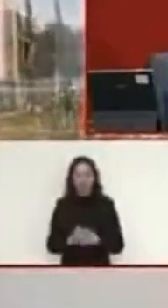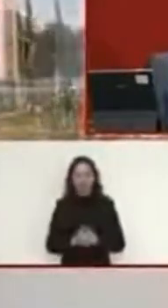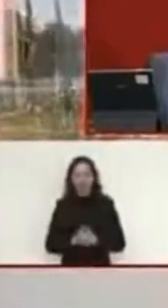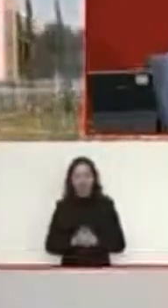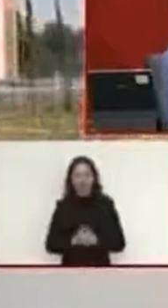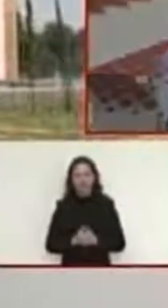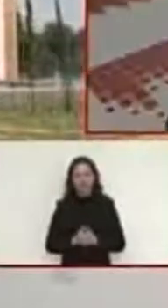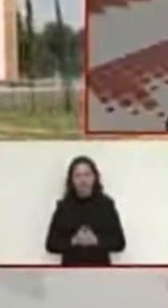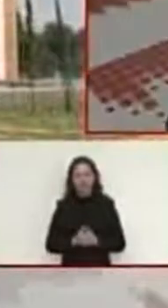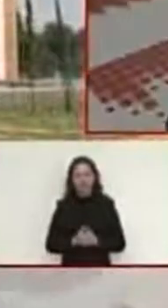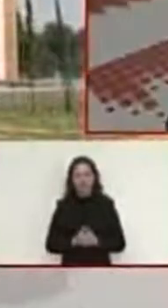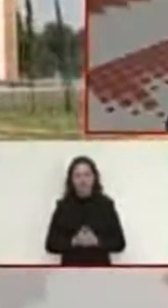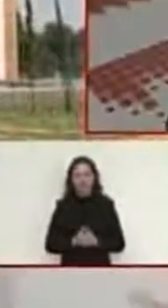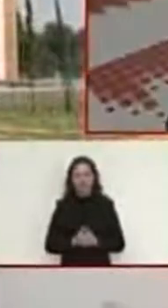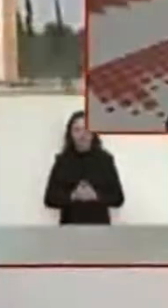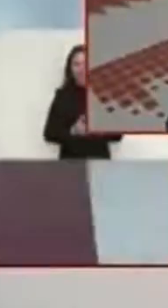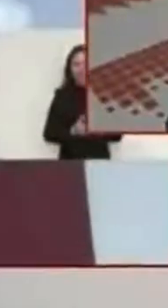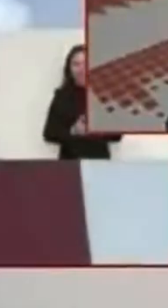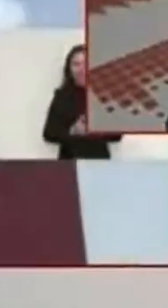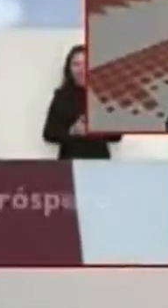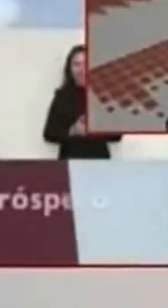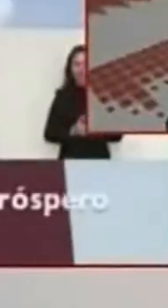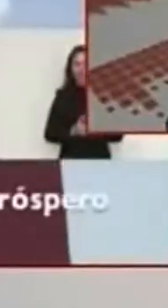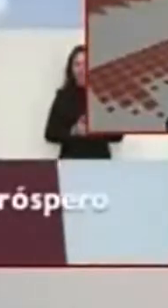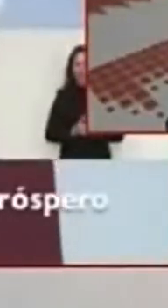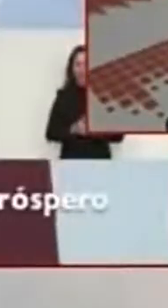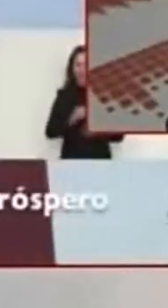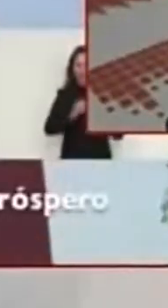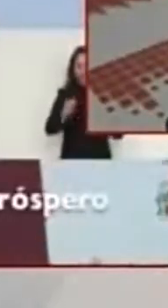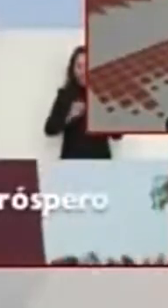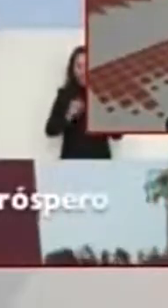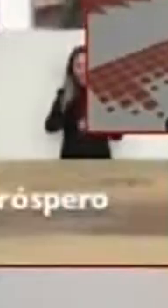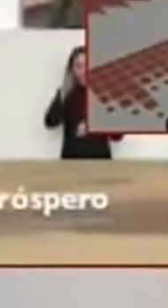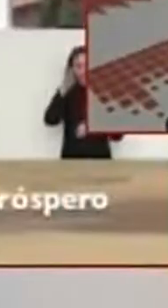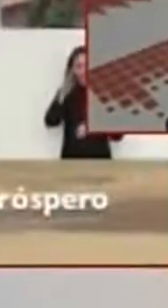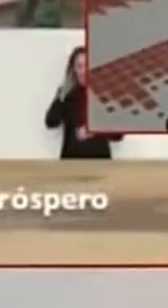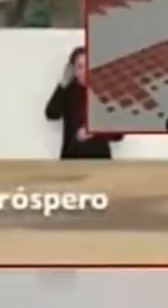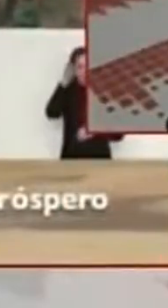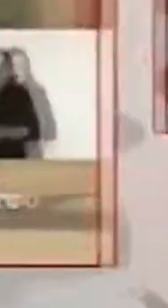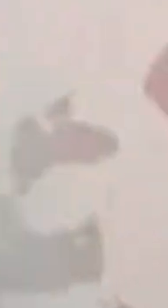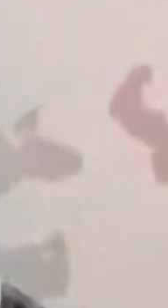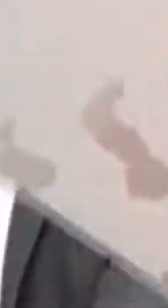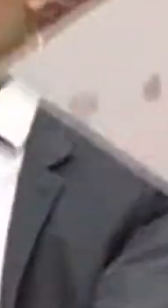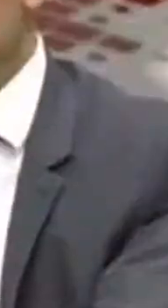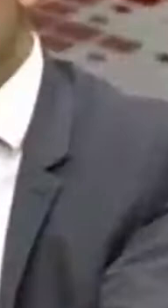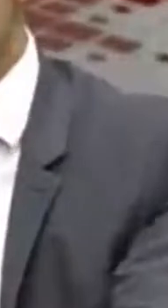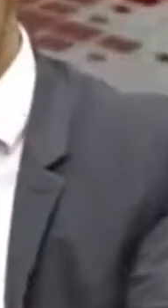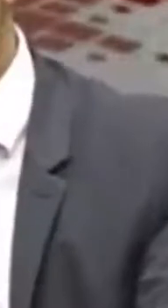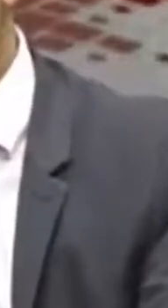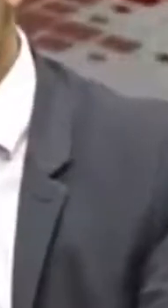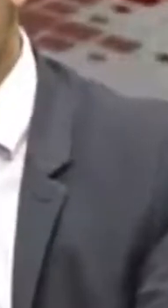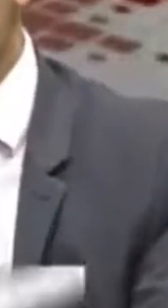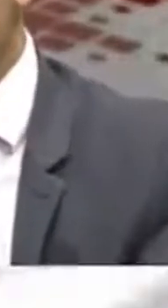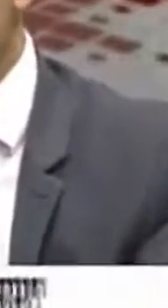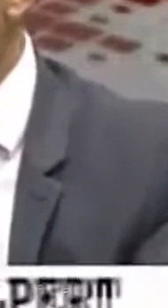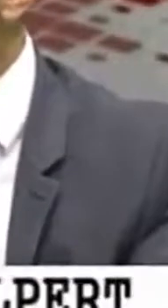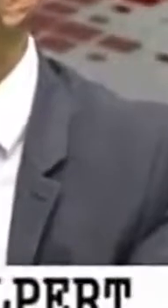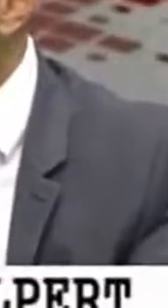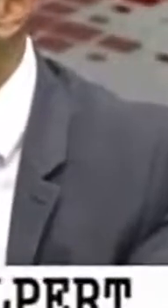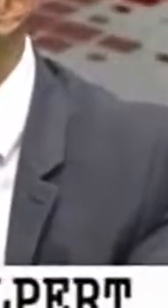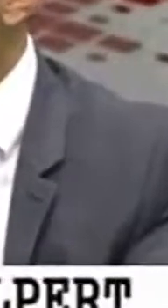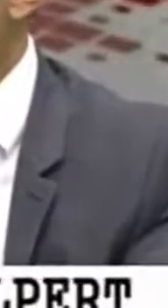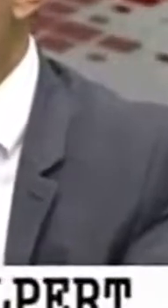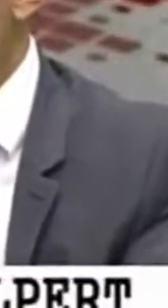ciudad? Eso es totalmente cierto. Se debe de generar mezcla de usos, pero también de ingresos. Claro. En términos de los incentivos. Y desde luego, sí,